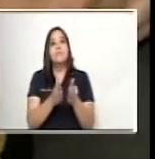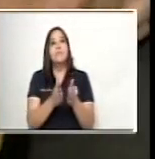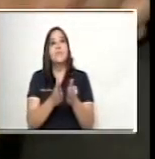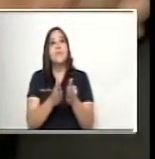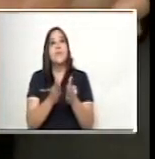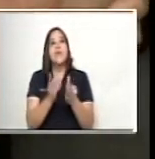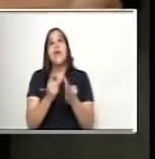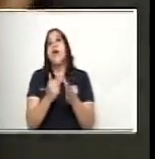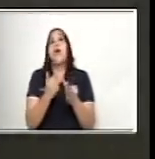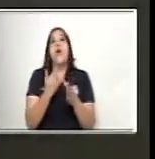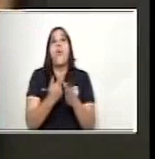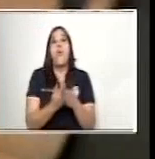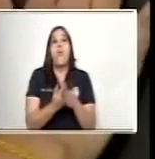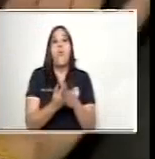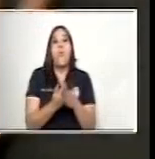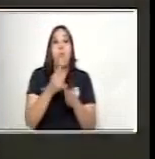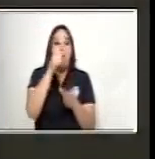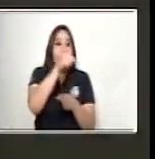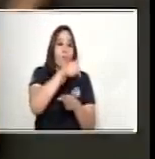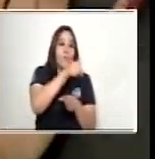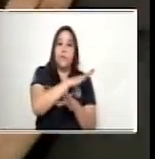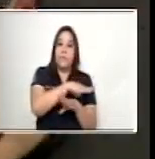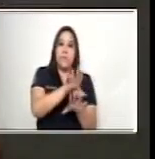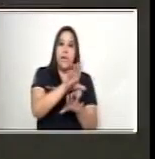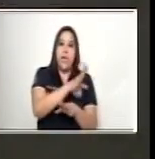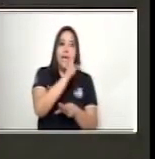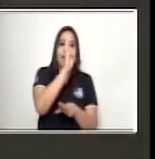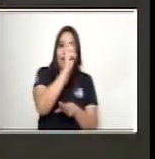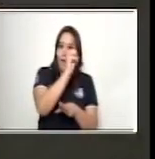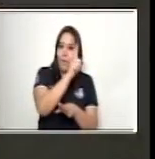cuando el bolo alimenticio